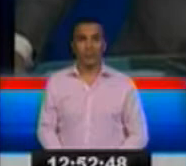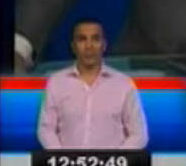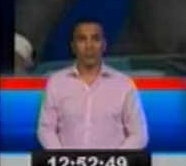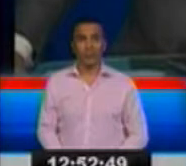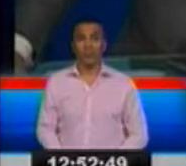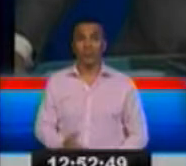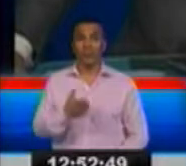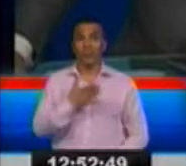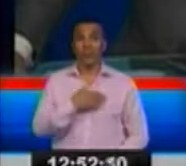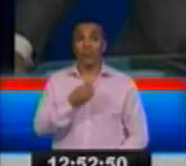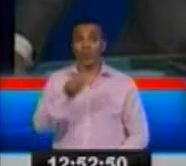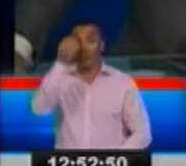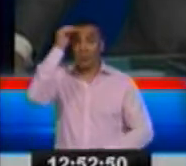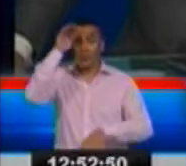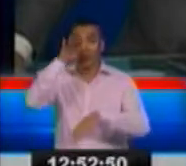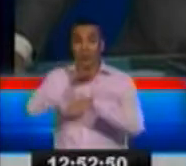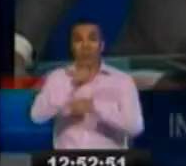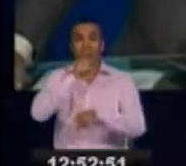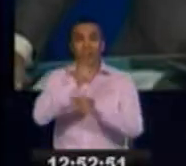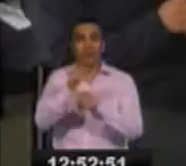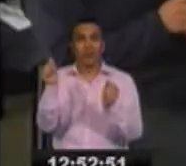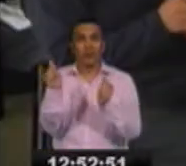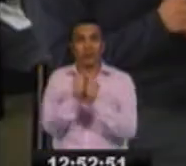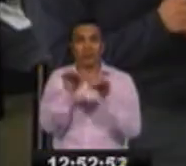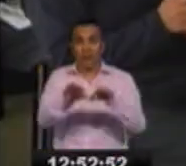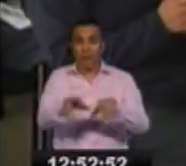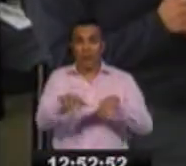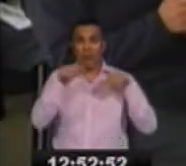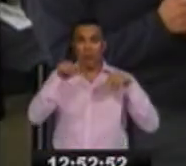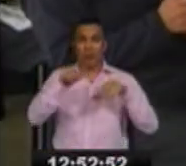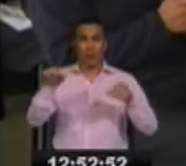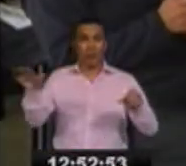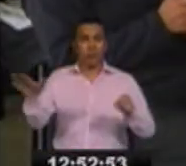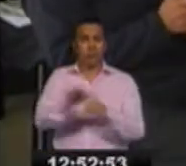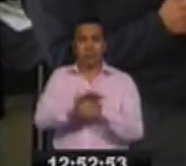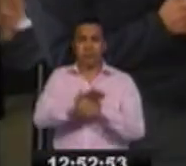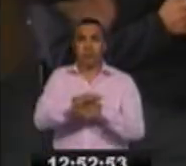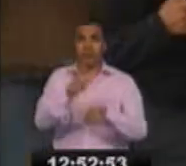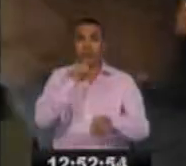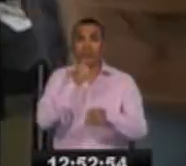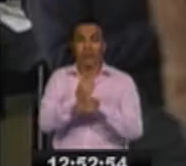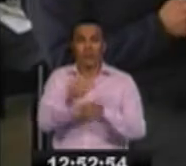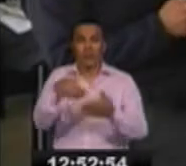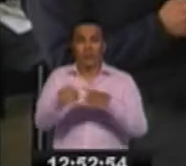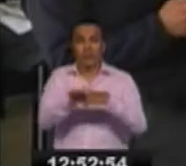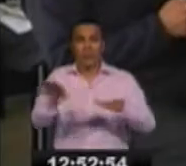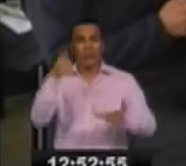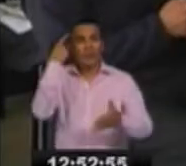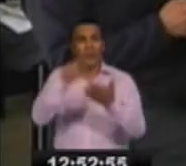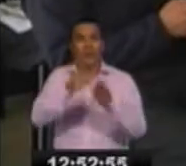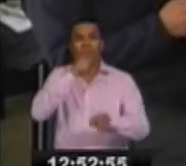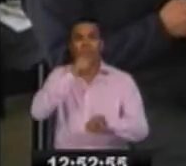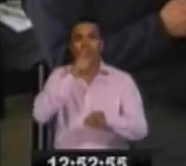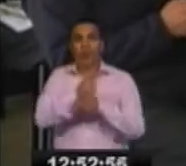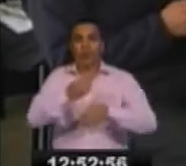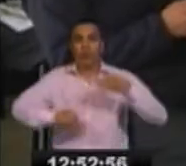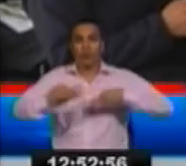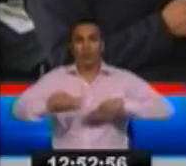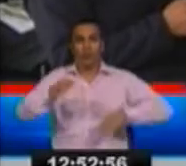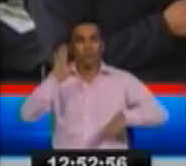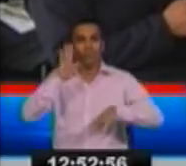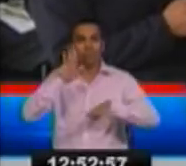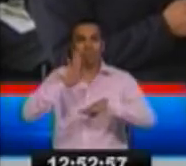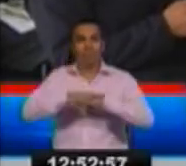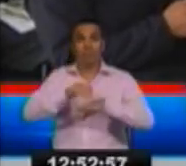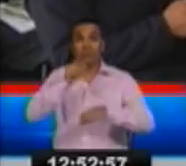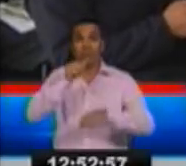¿Qué tal? Buenas tardes. En efecto, con auditorio lleno se instaló esa denominada Mesa por la Verdad y la Justicia convocada